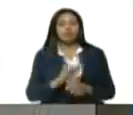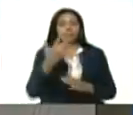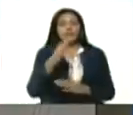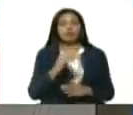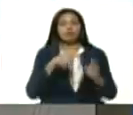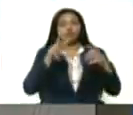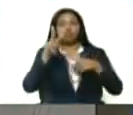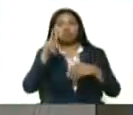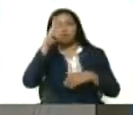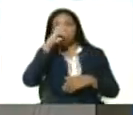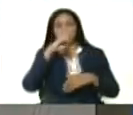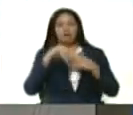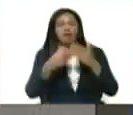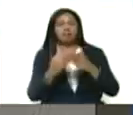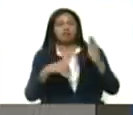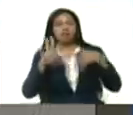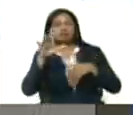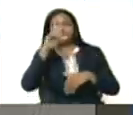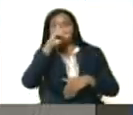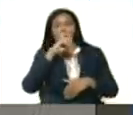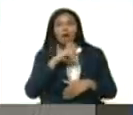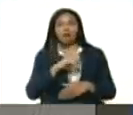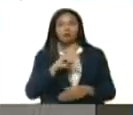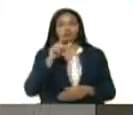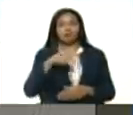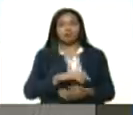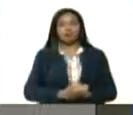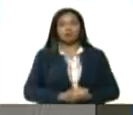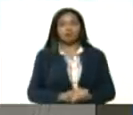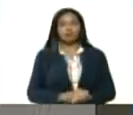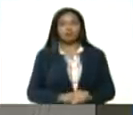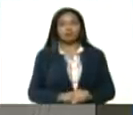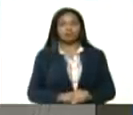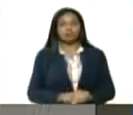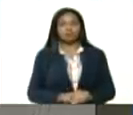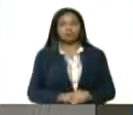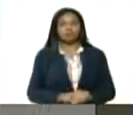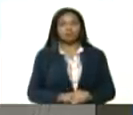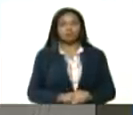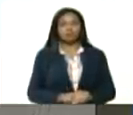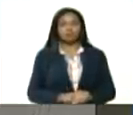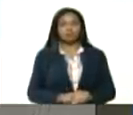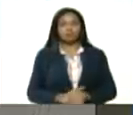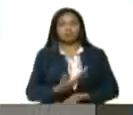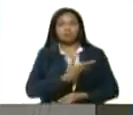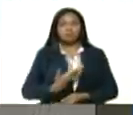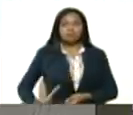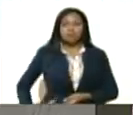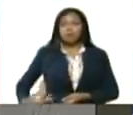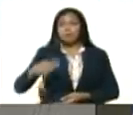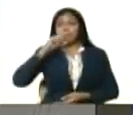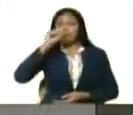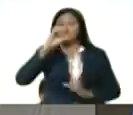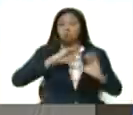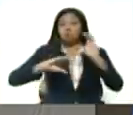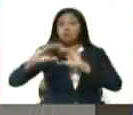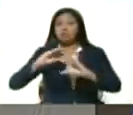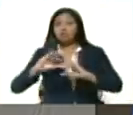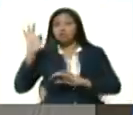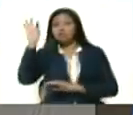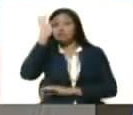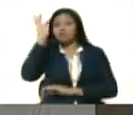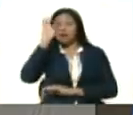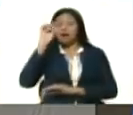12 y los 15 años de edad. El presidente Maduro se comunicó con la Fiscalía General